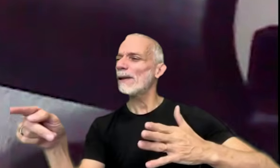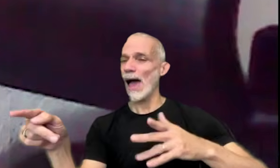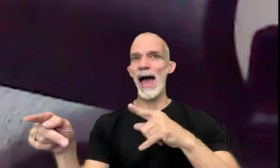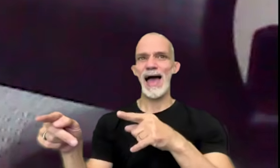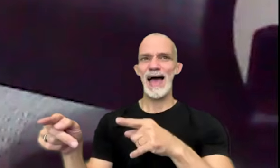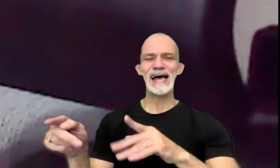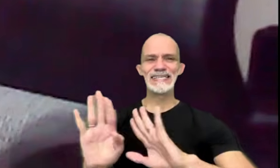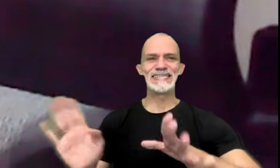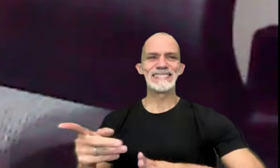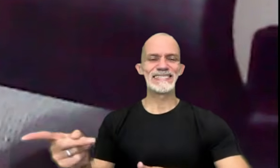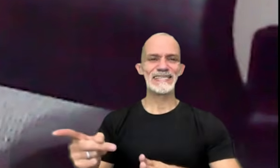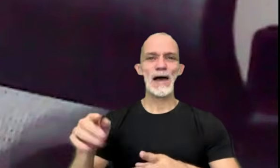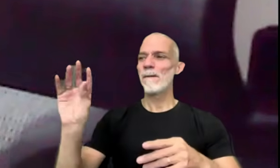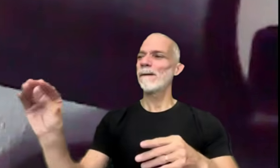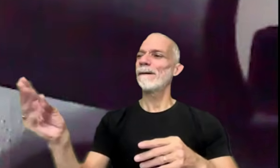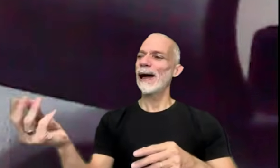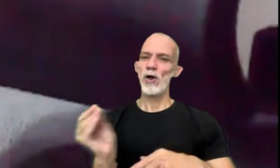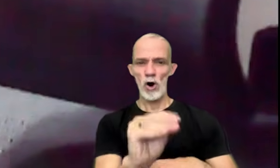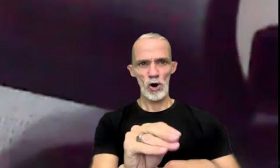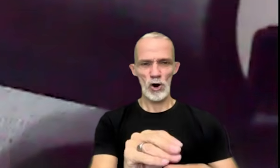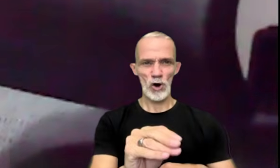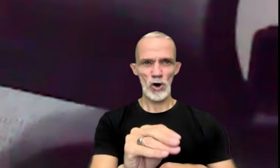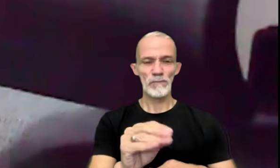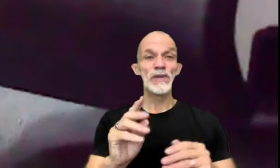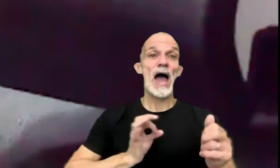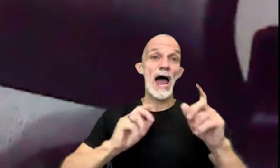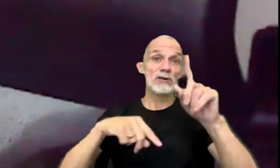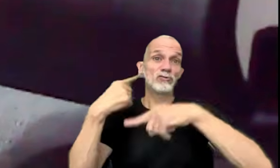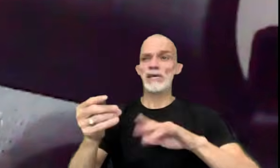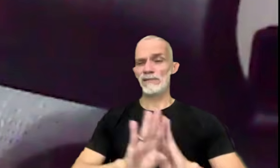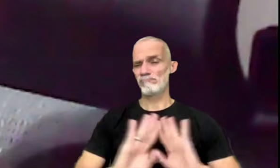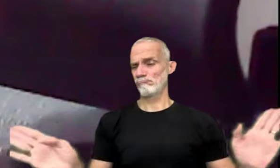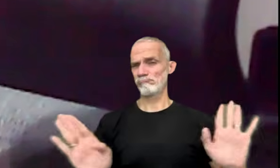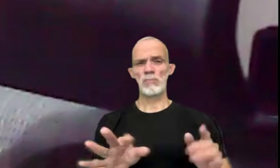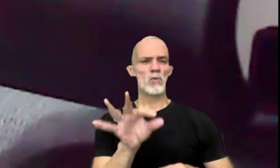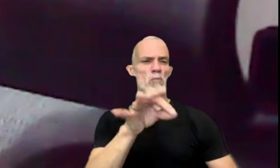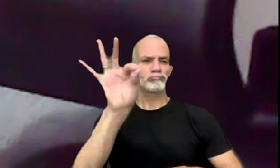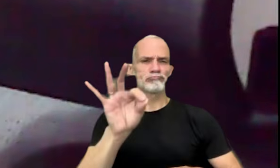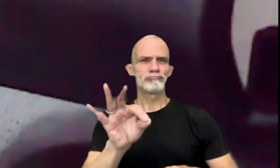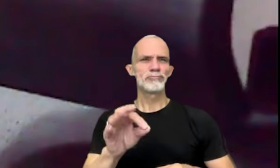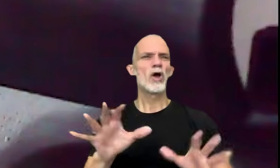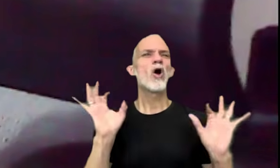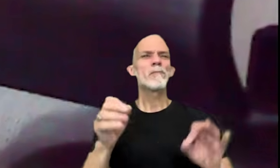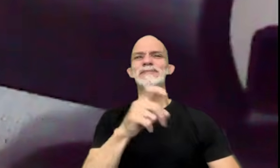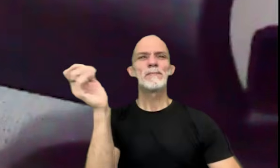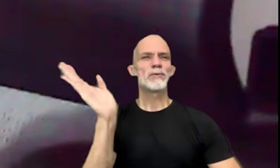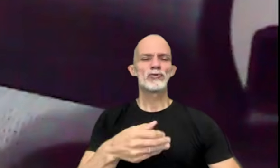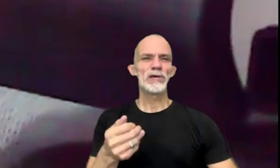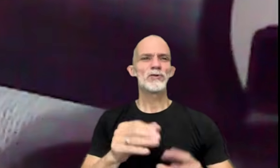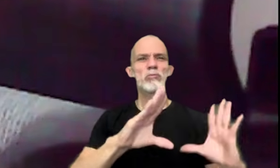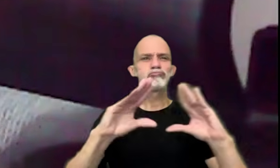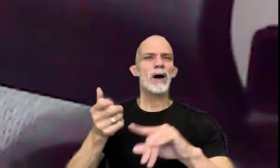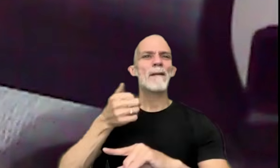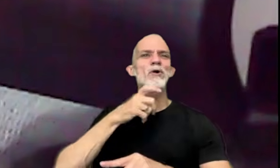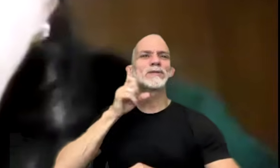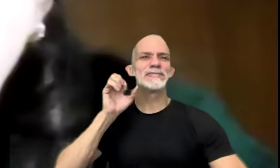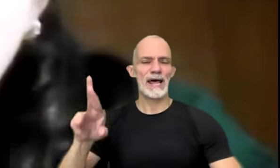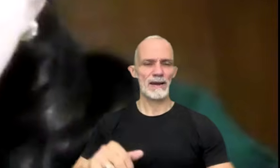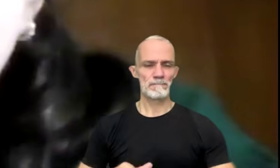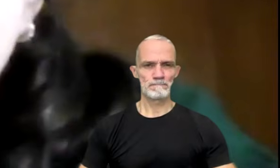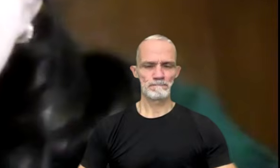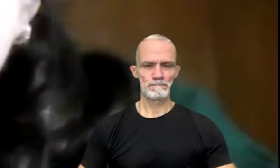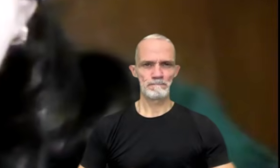tabla y ahí te va a quedar el valor de tabla. Después al otro año ya lo marcás totalmente amortizado.